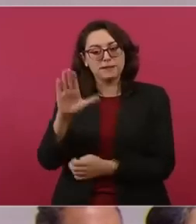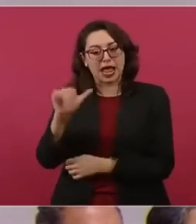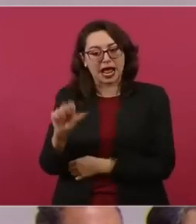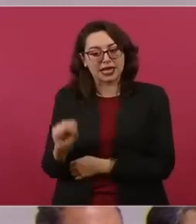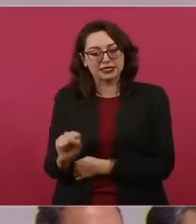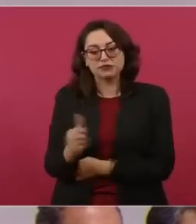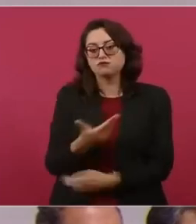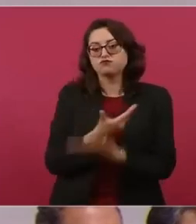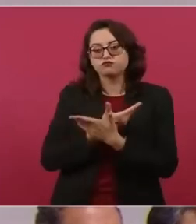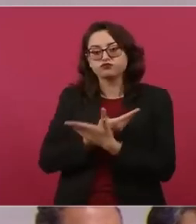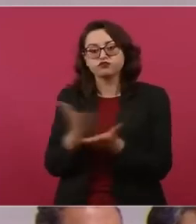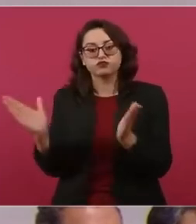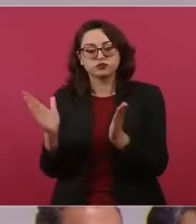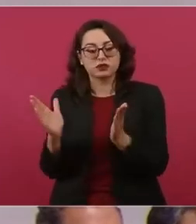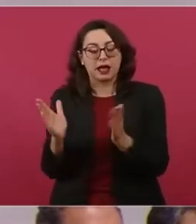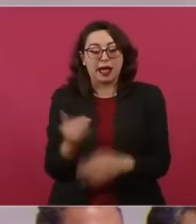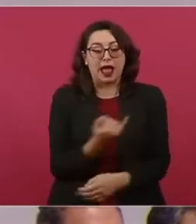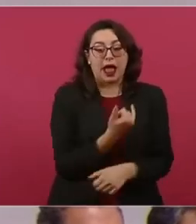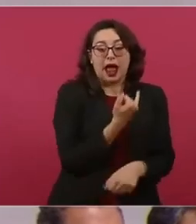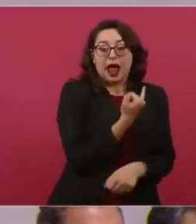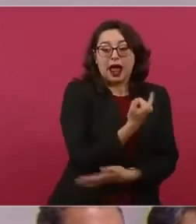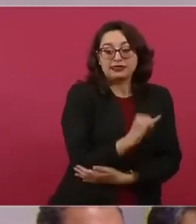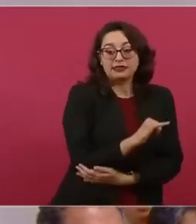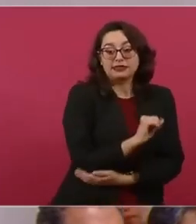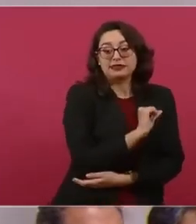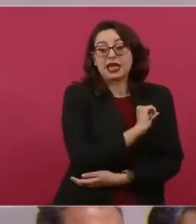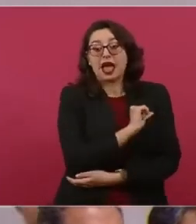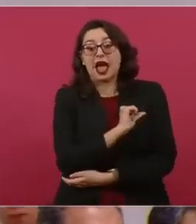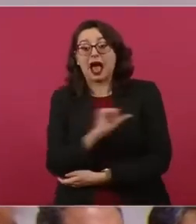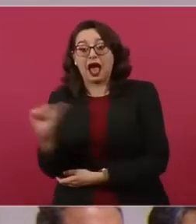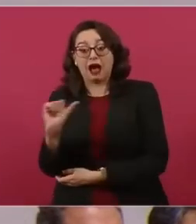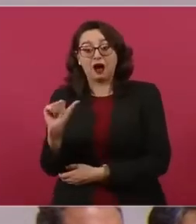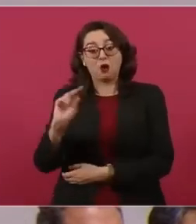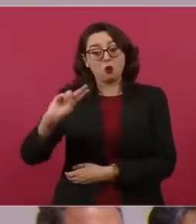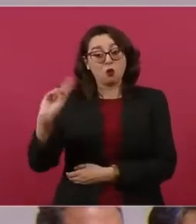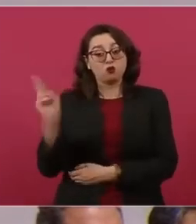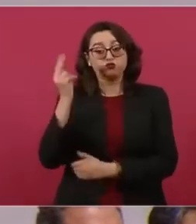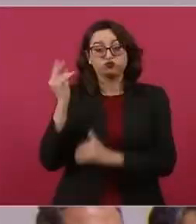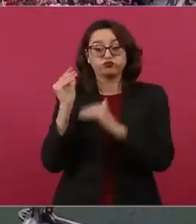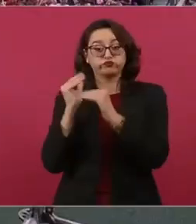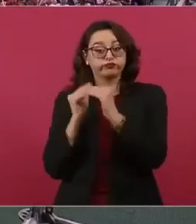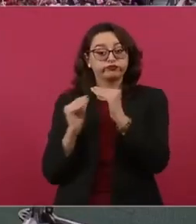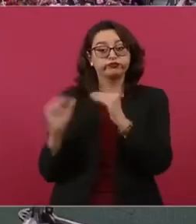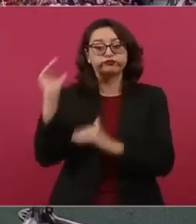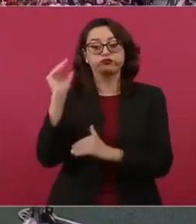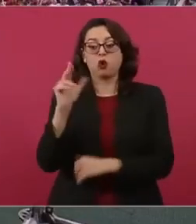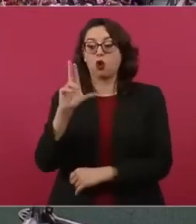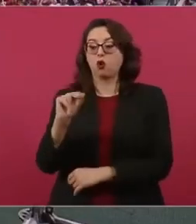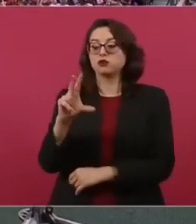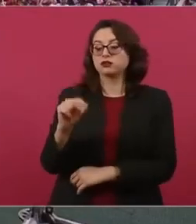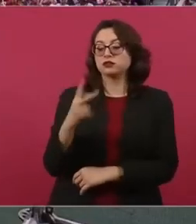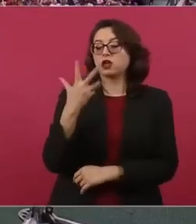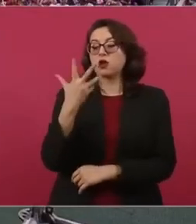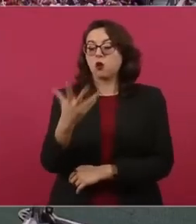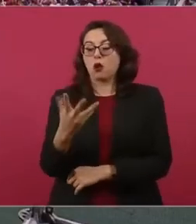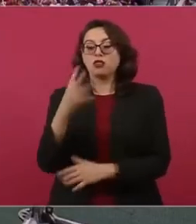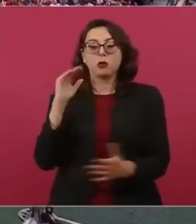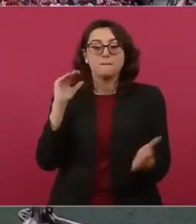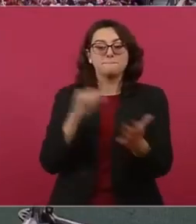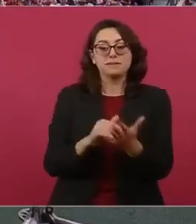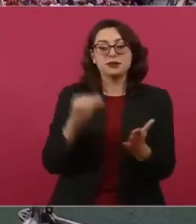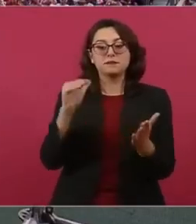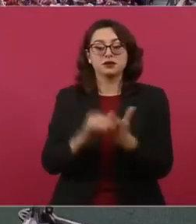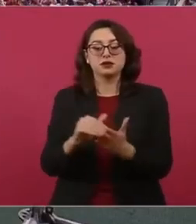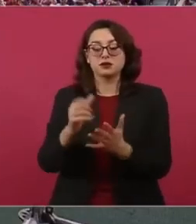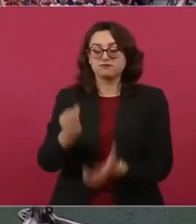posgrado, con una inversión anual histórica de 84 mil millones